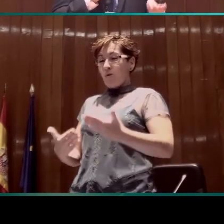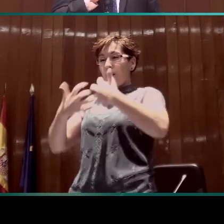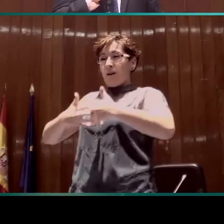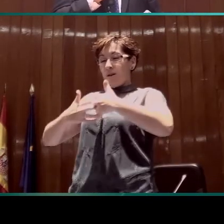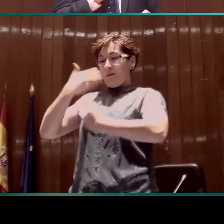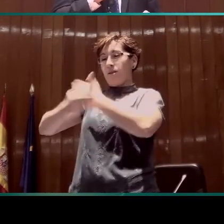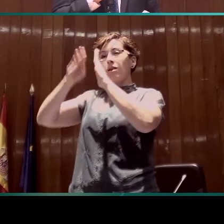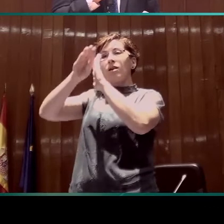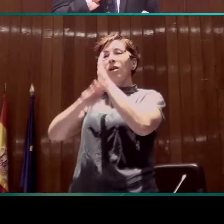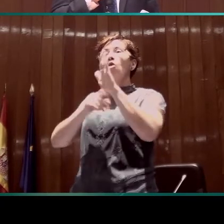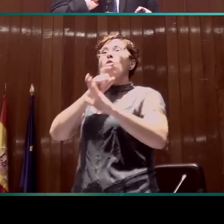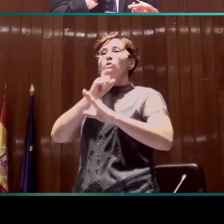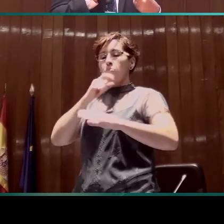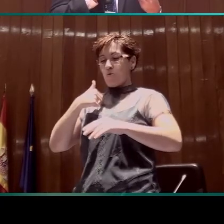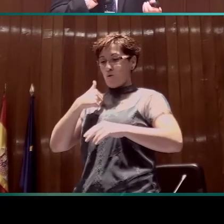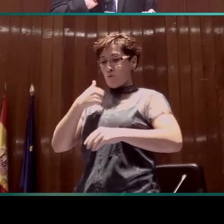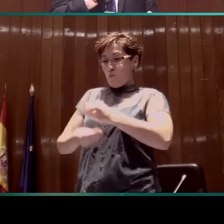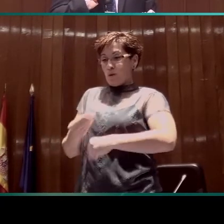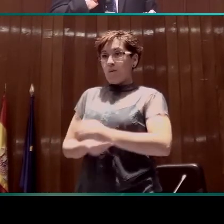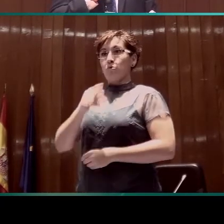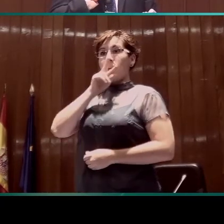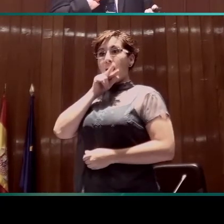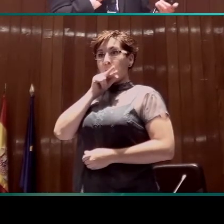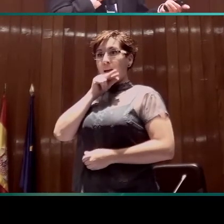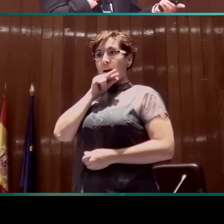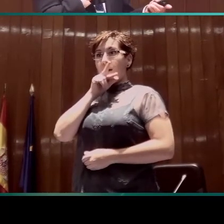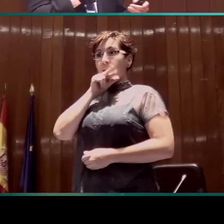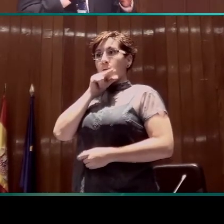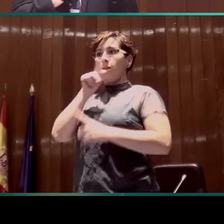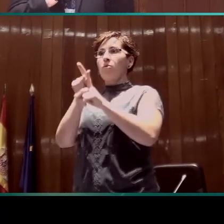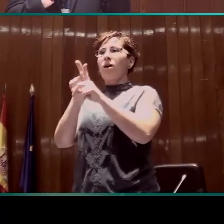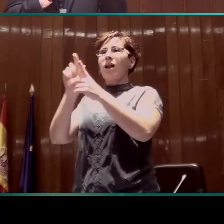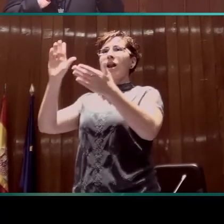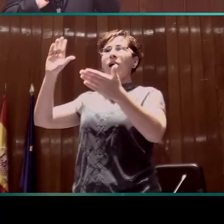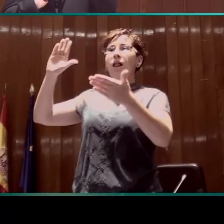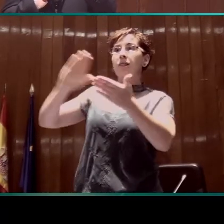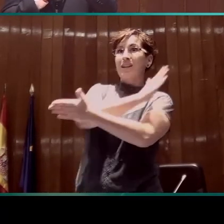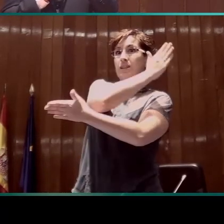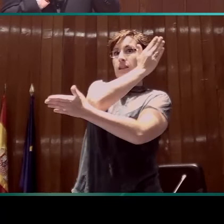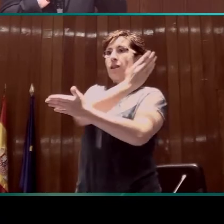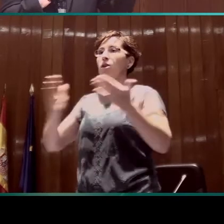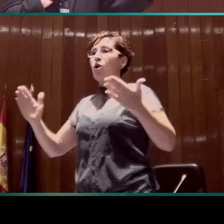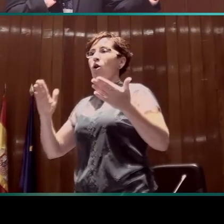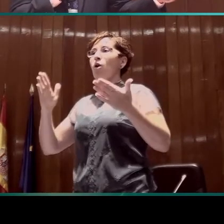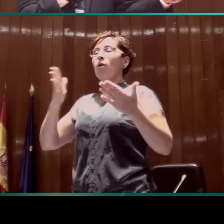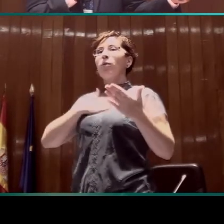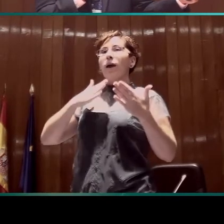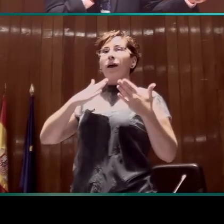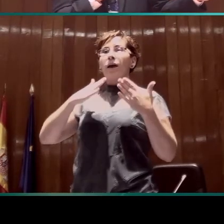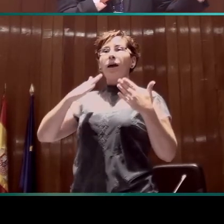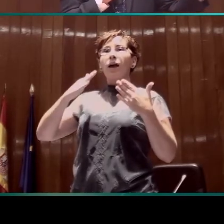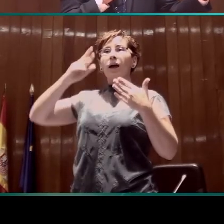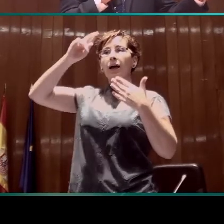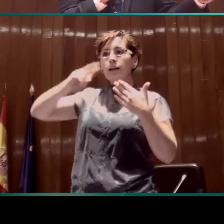cómo producimos el habla no hacen una distinción sobre el ataque y la rigma. Nosotros hemos visto